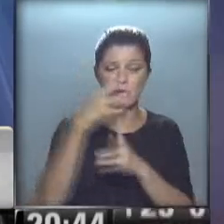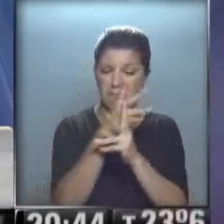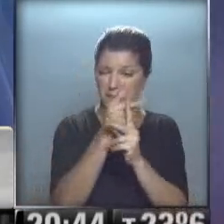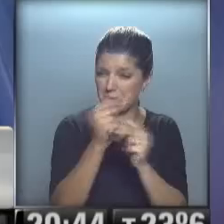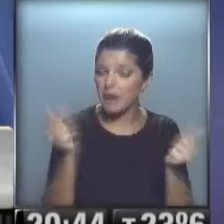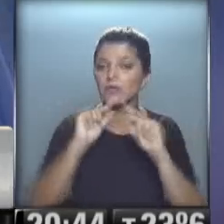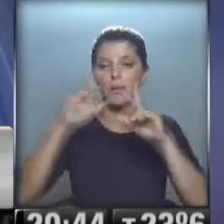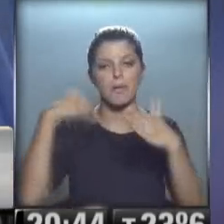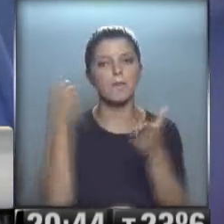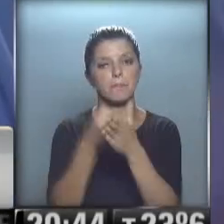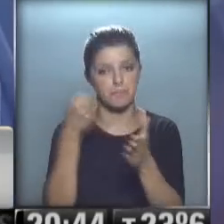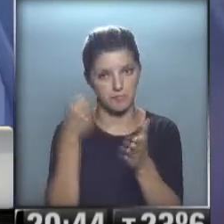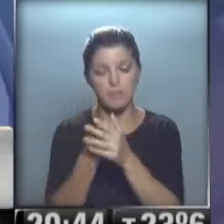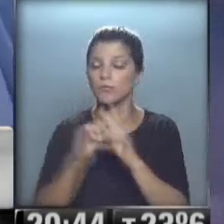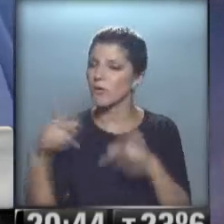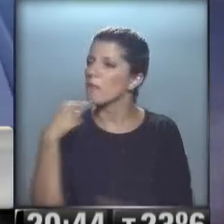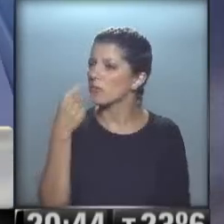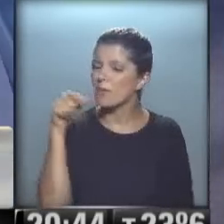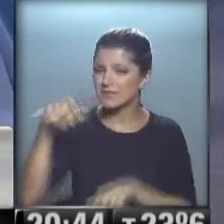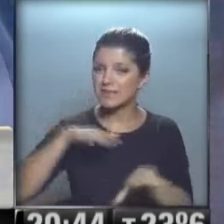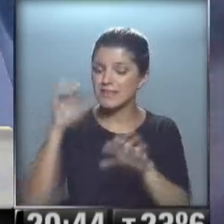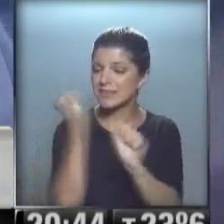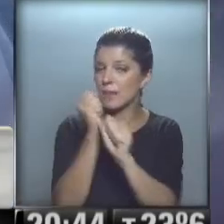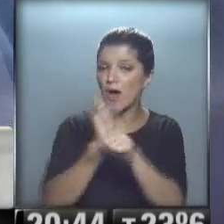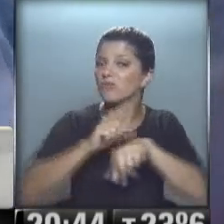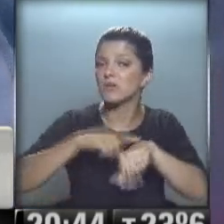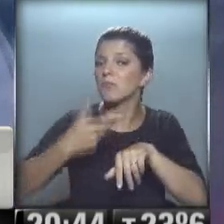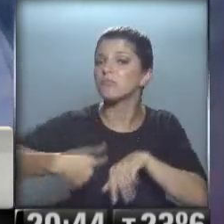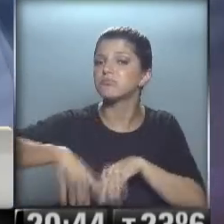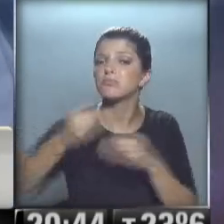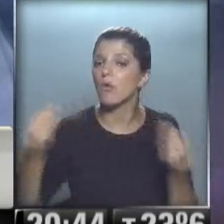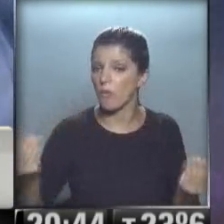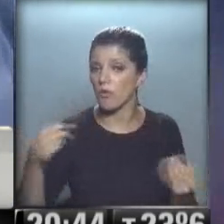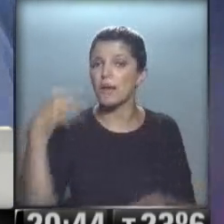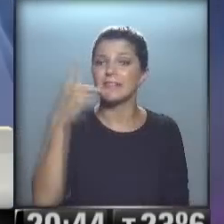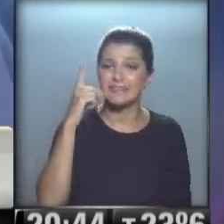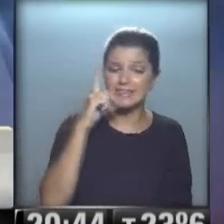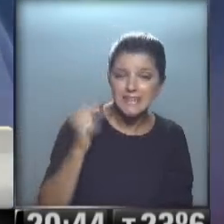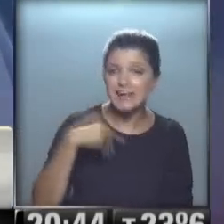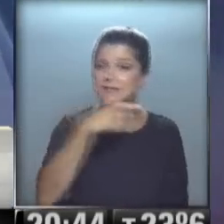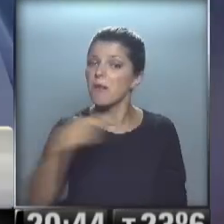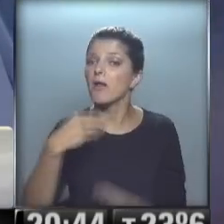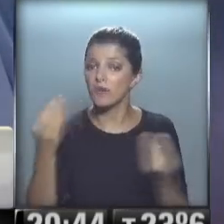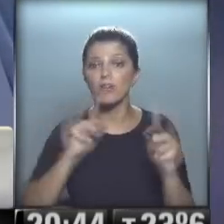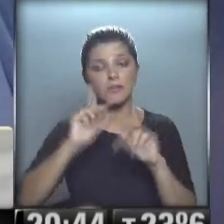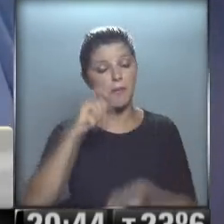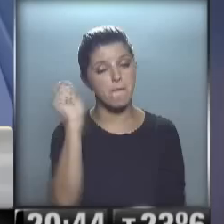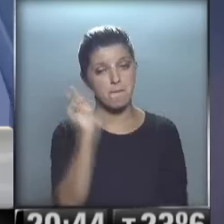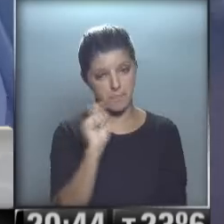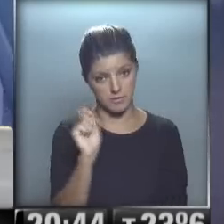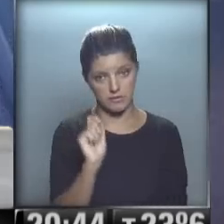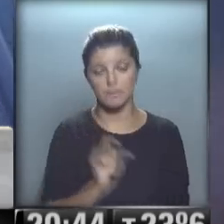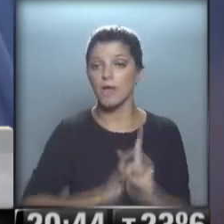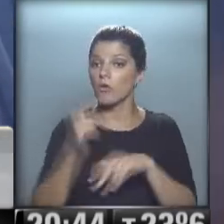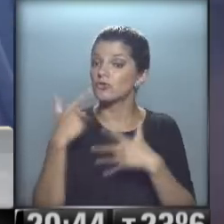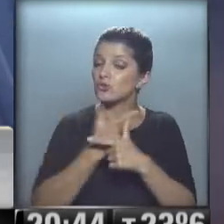de escombros. Y les preguntábamos cuánto iba a durar esta tarea, si varios días más o semanas, o tal vez en algunos casos también meses. Aquellos que